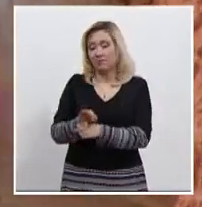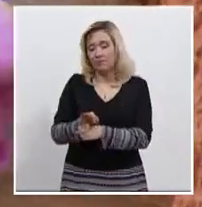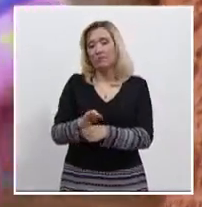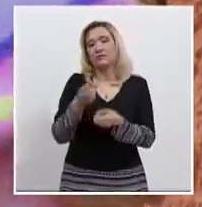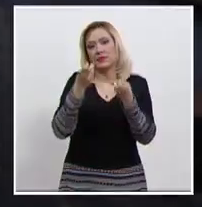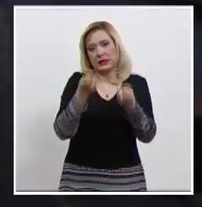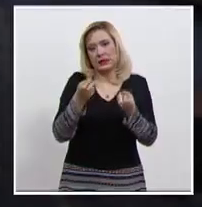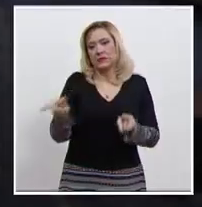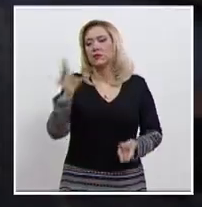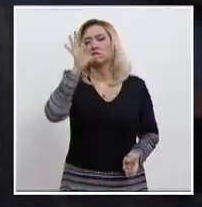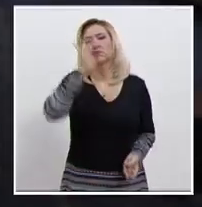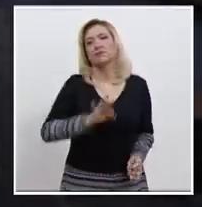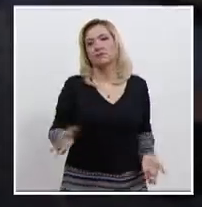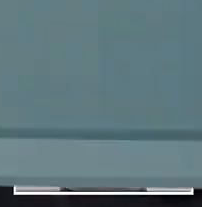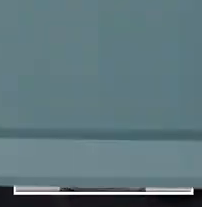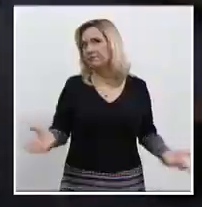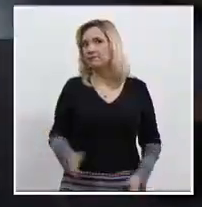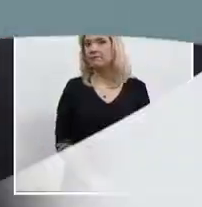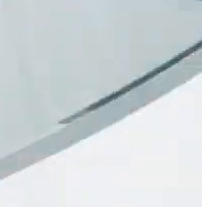desarrollo profesional.